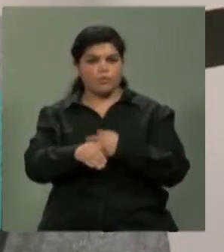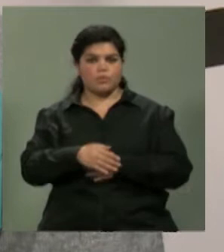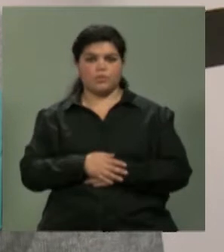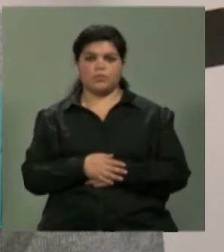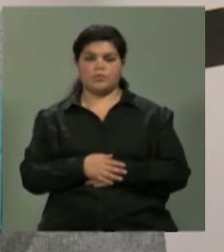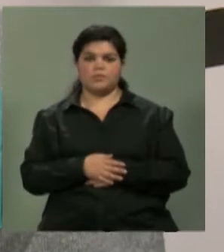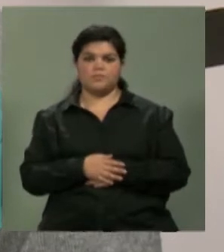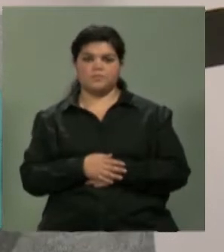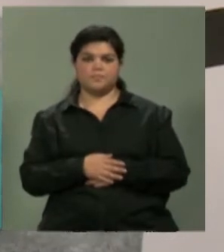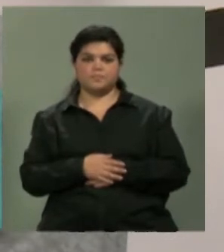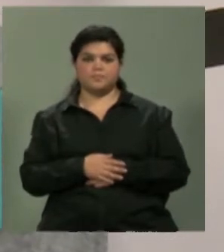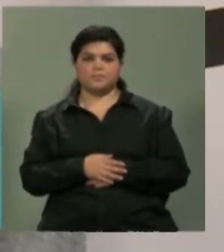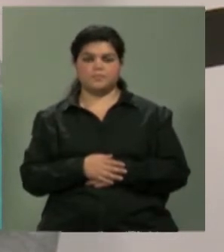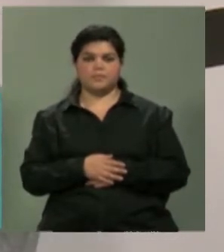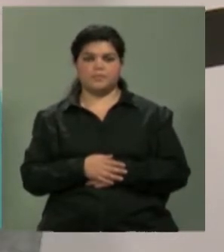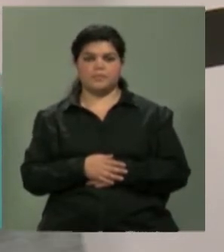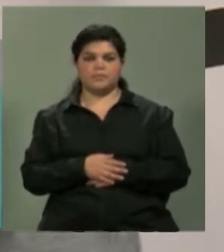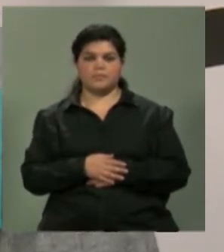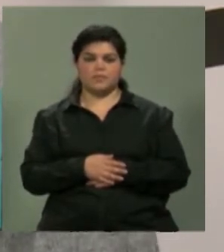la represión.